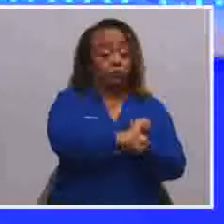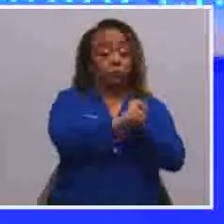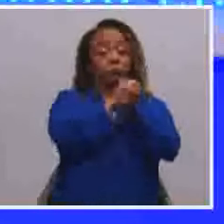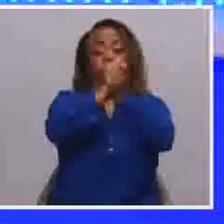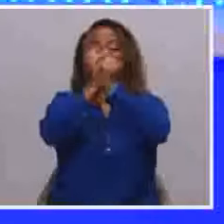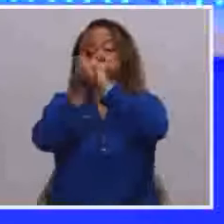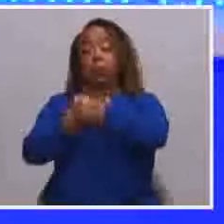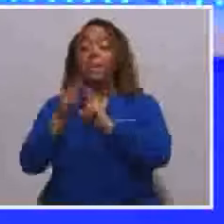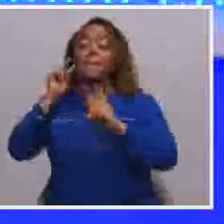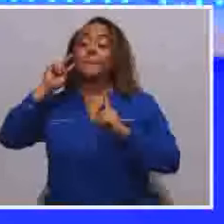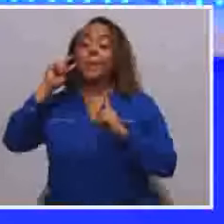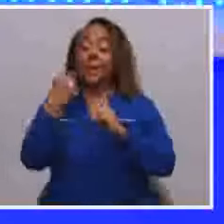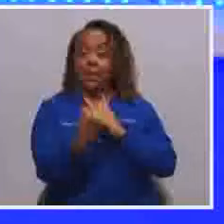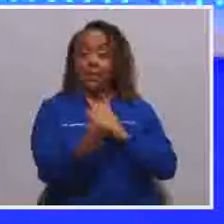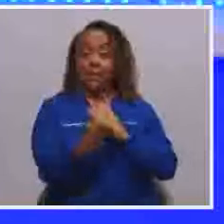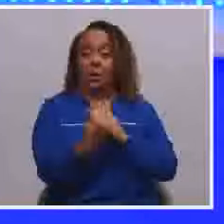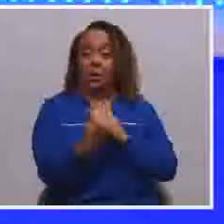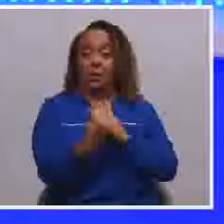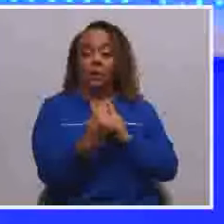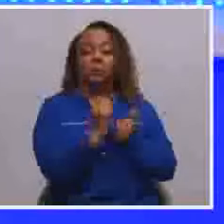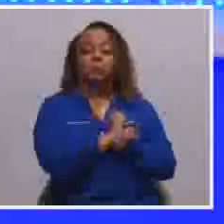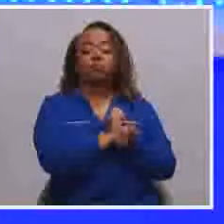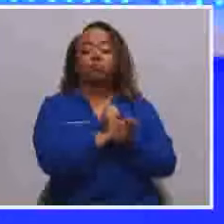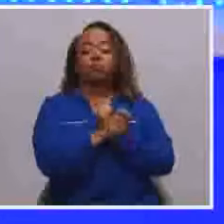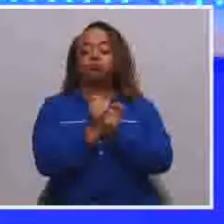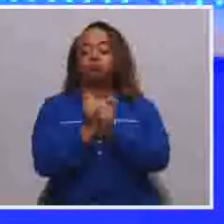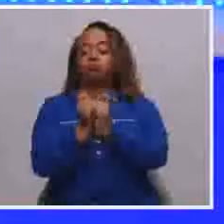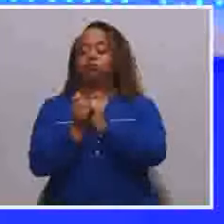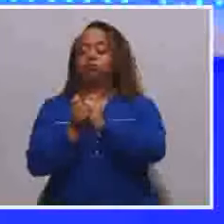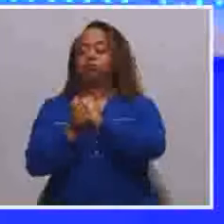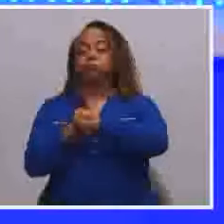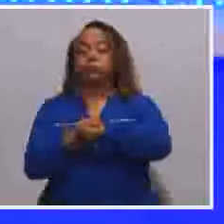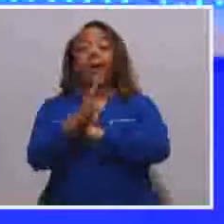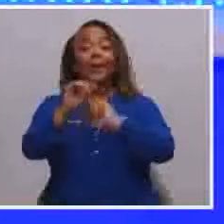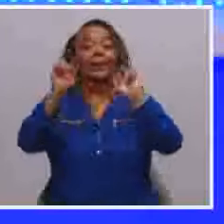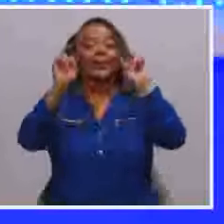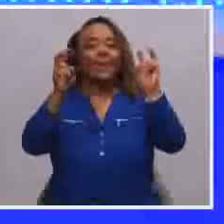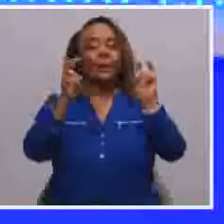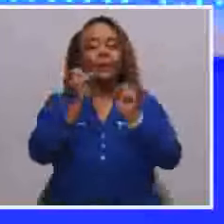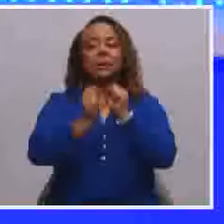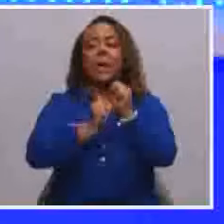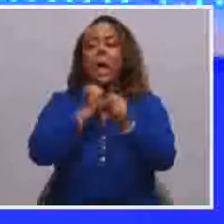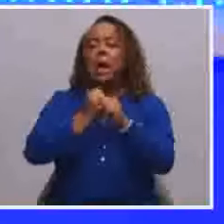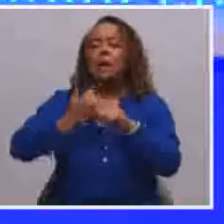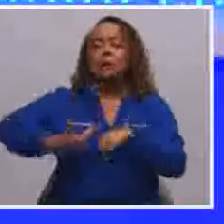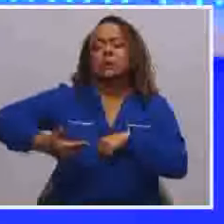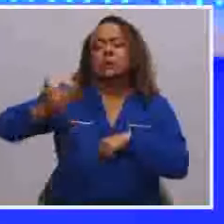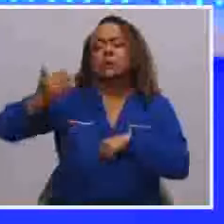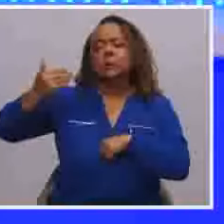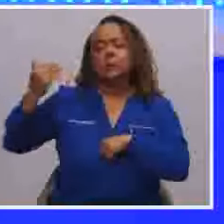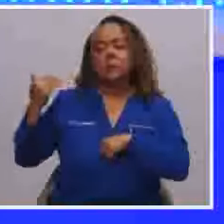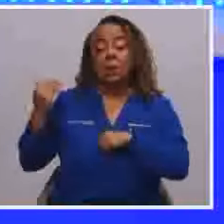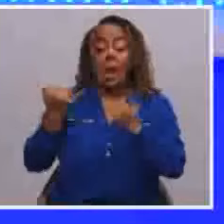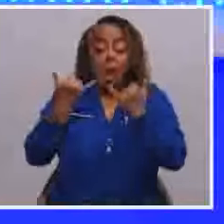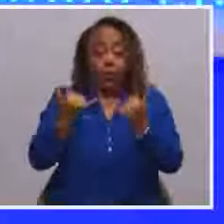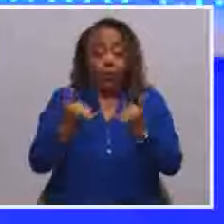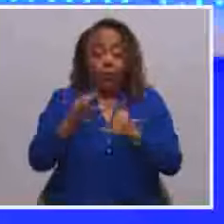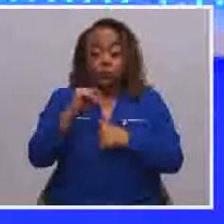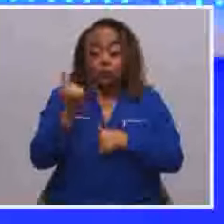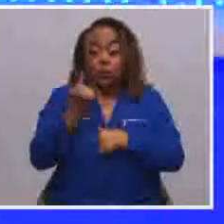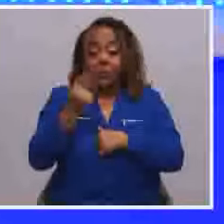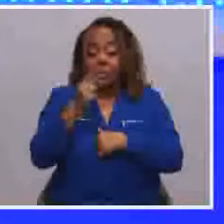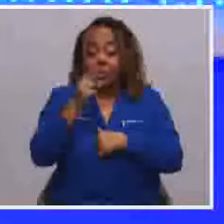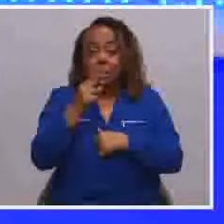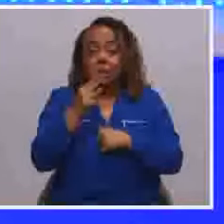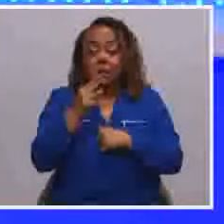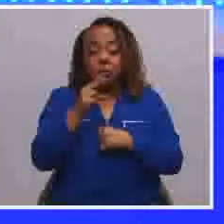el paradigma ha ido mutando e incluso en temas que hace muchos años se habilitaban ahora no solo no se habilitan sino